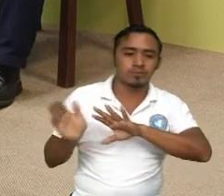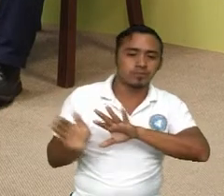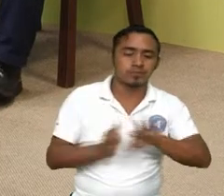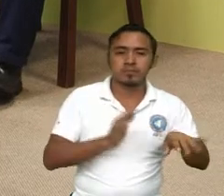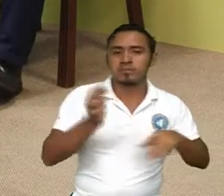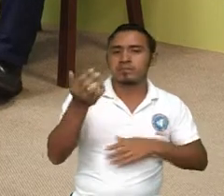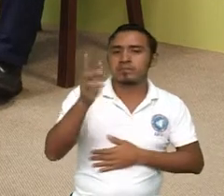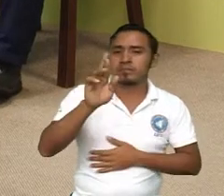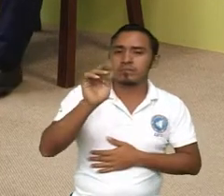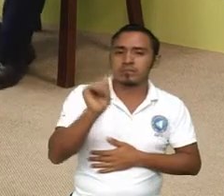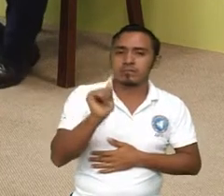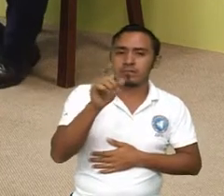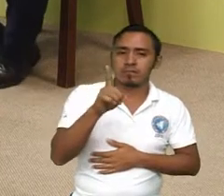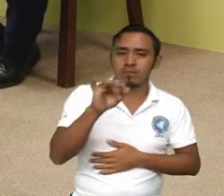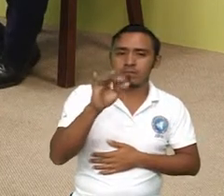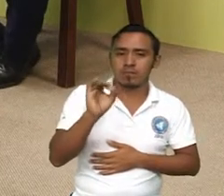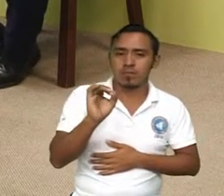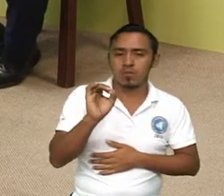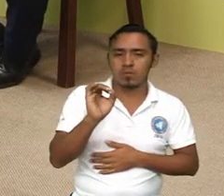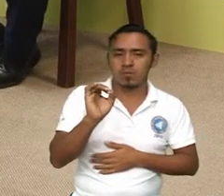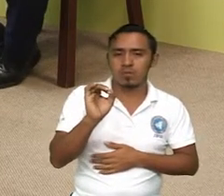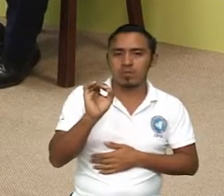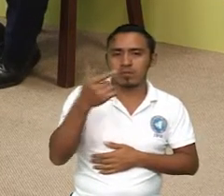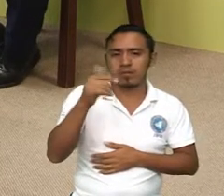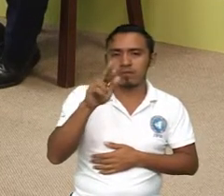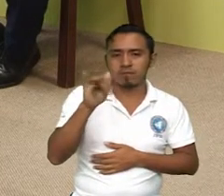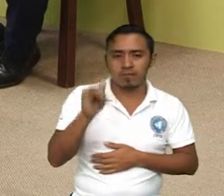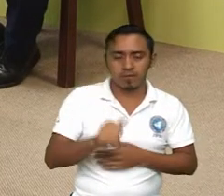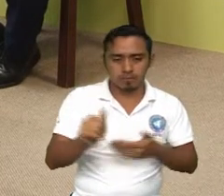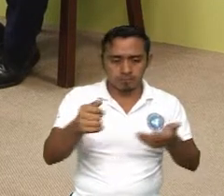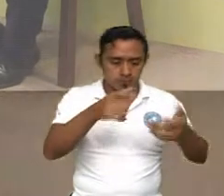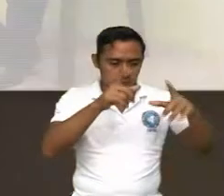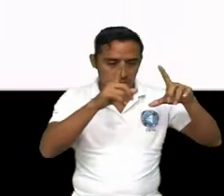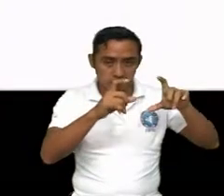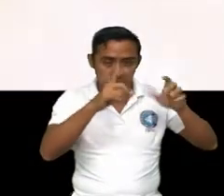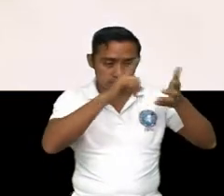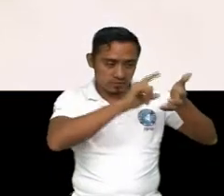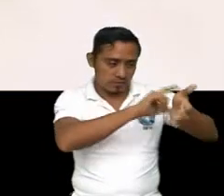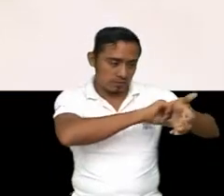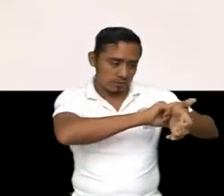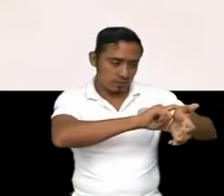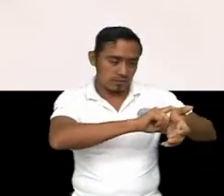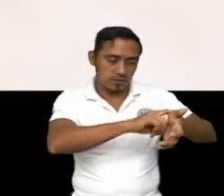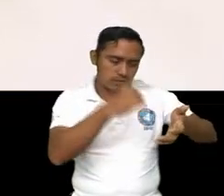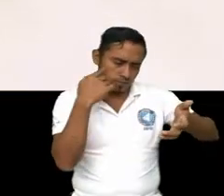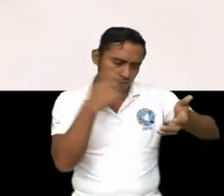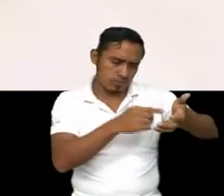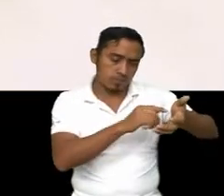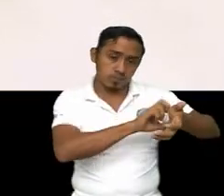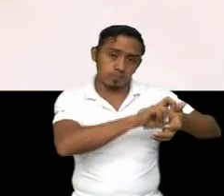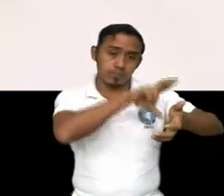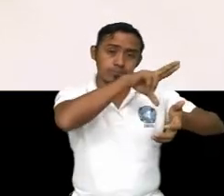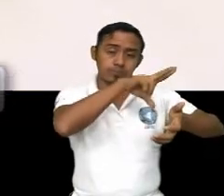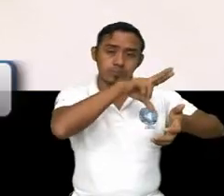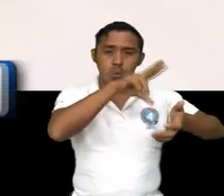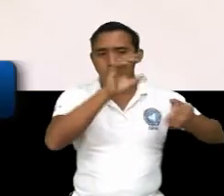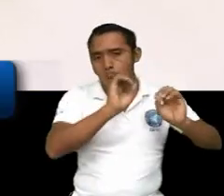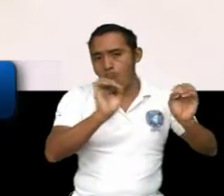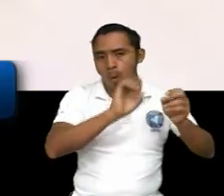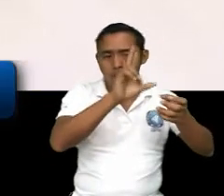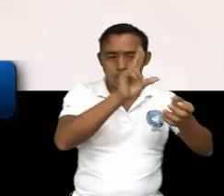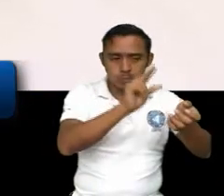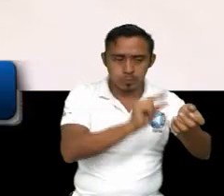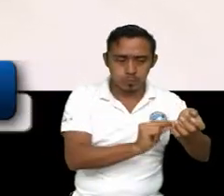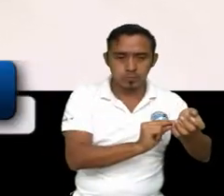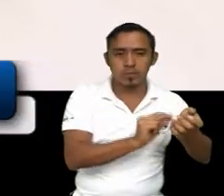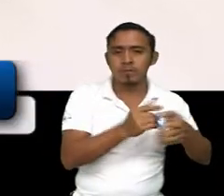radiografía que nosotros tomamos radiografía de las manos de la articulación que estamos sospechando y vemos que hay una afectación de disminución de